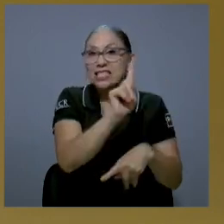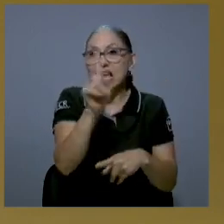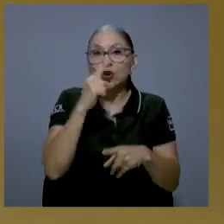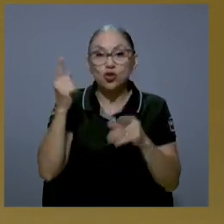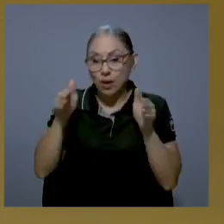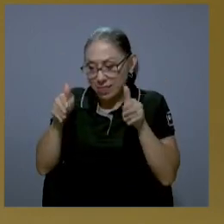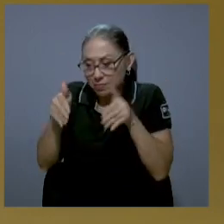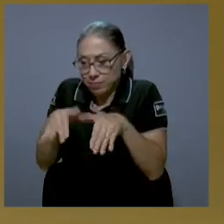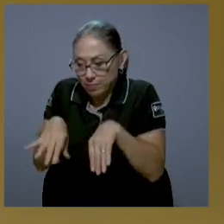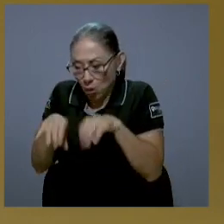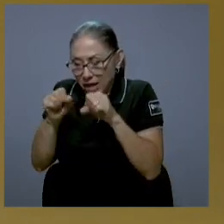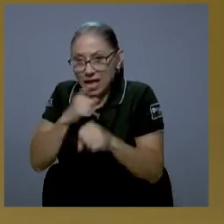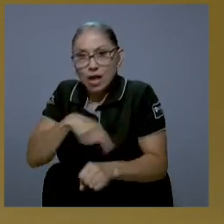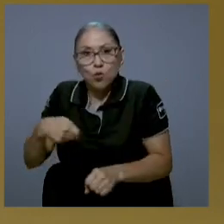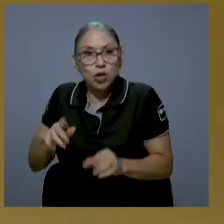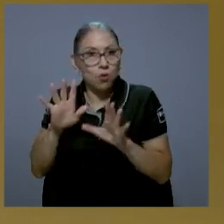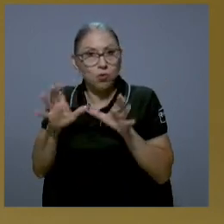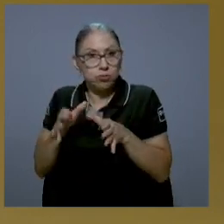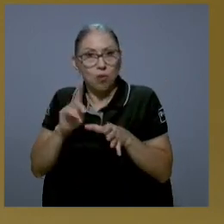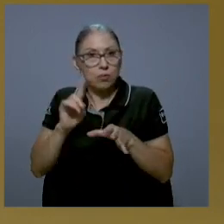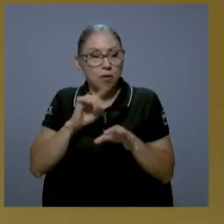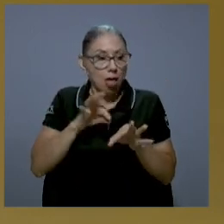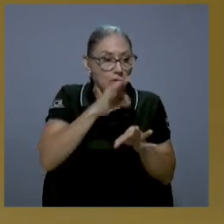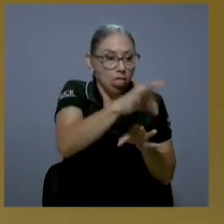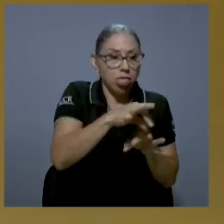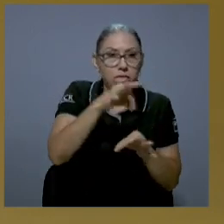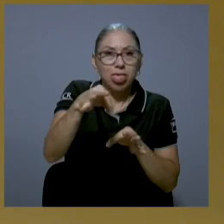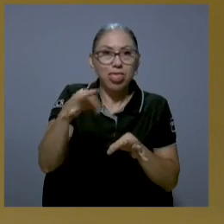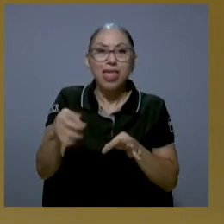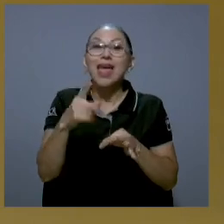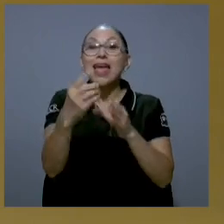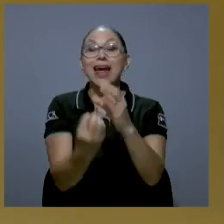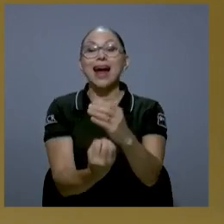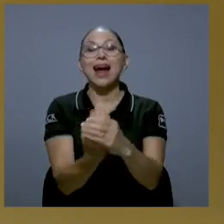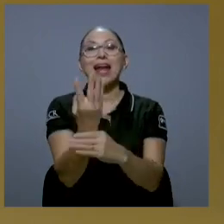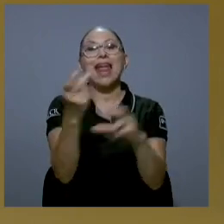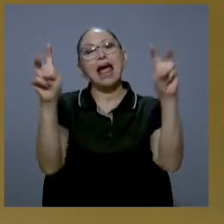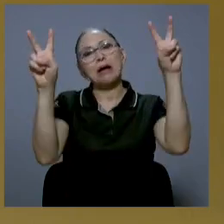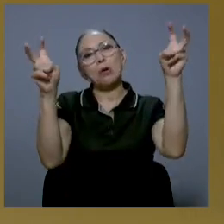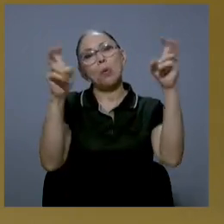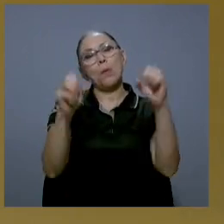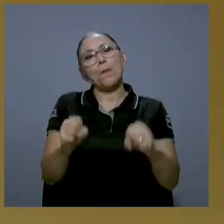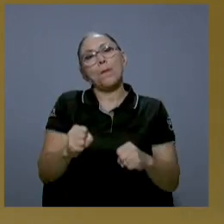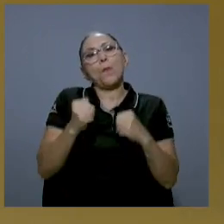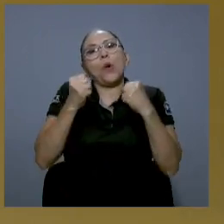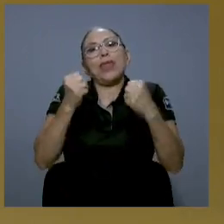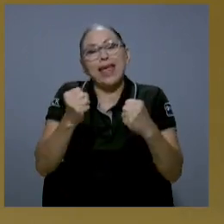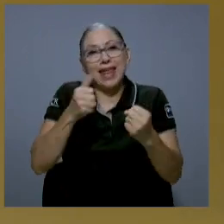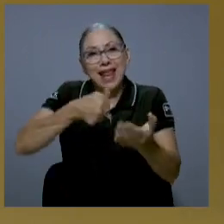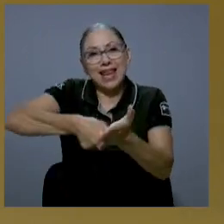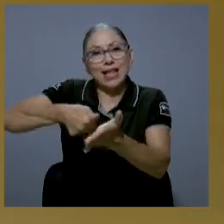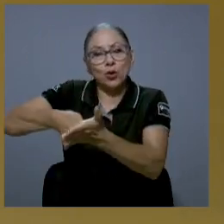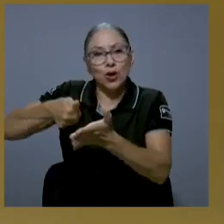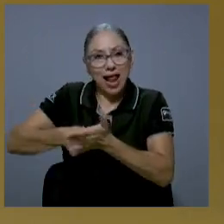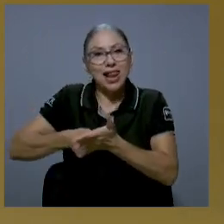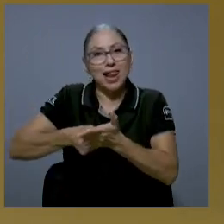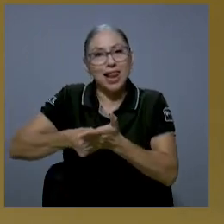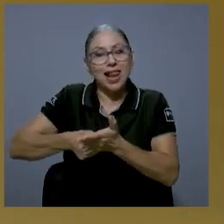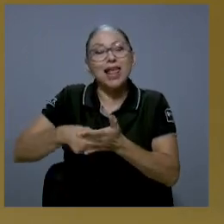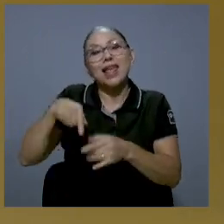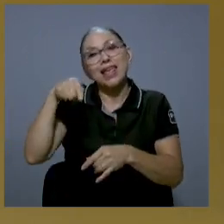Crea un poder, digamos, entre comillas, electoral, creando un poder electoral que ha